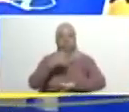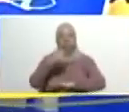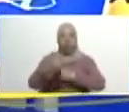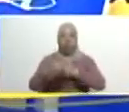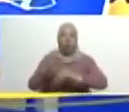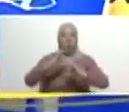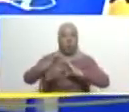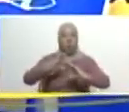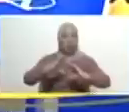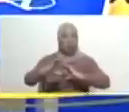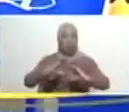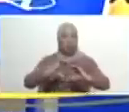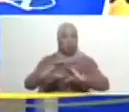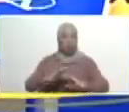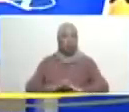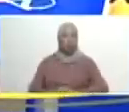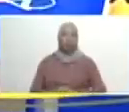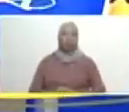de